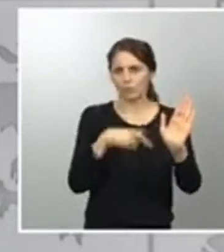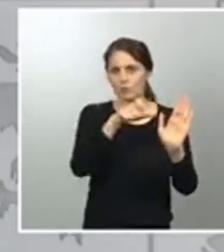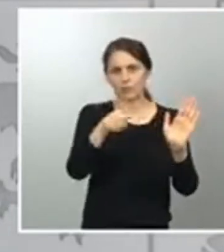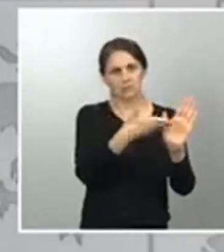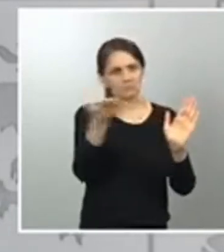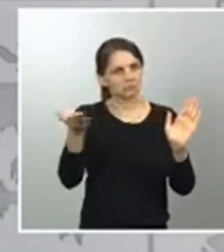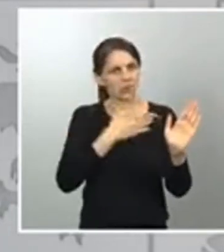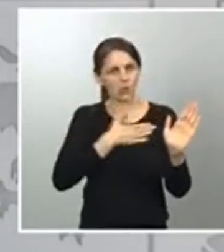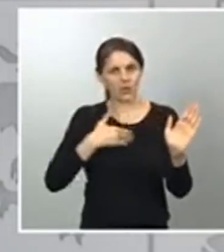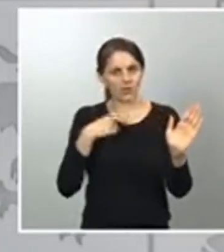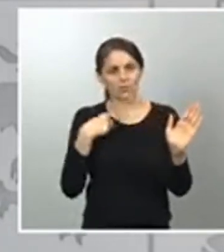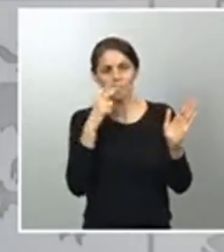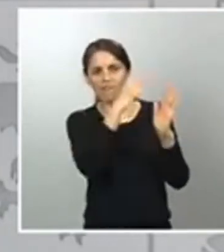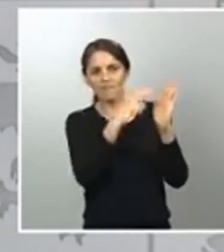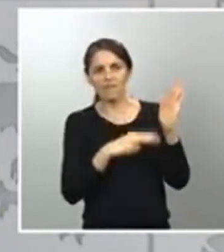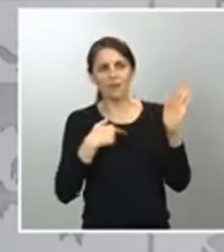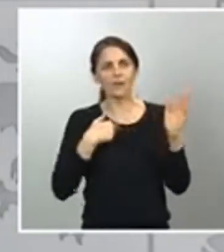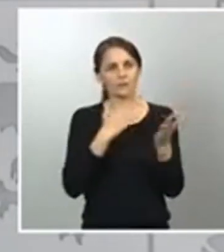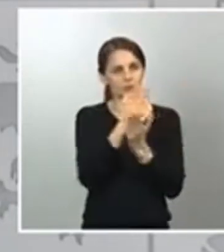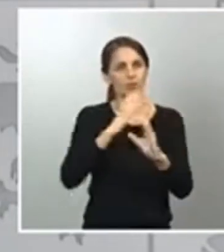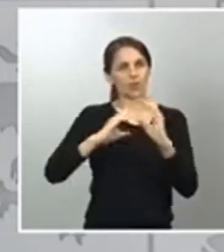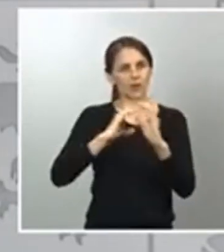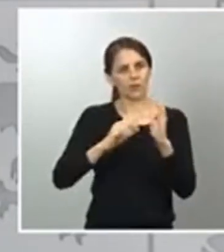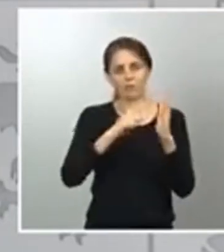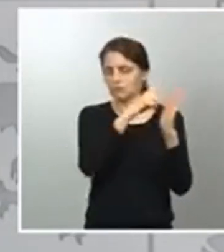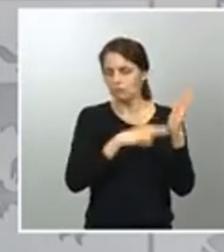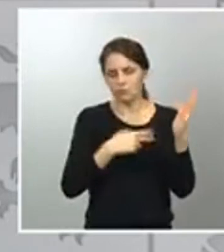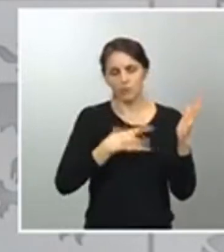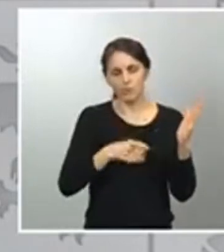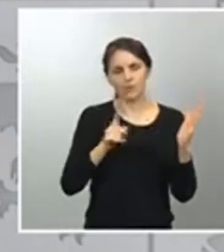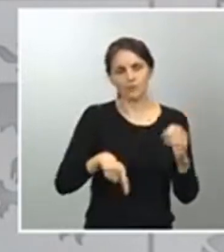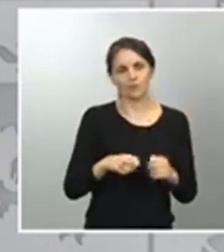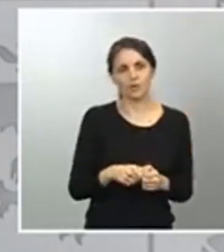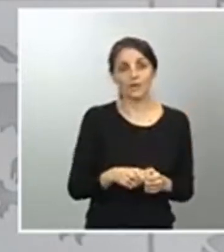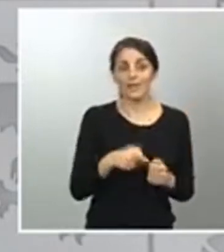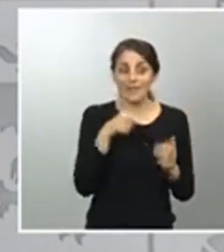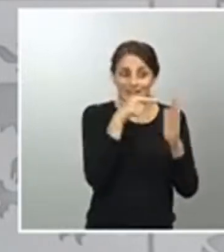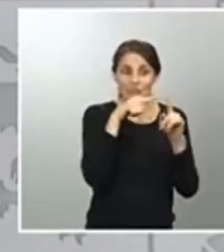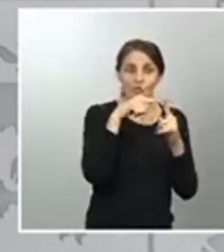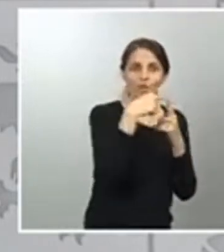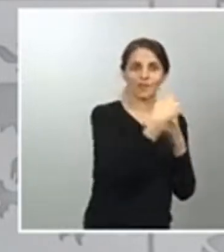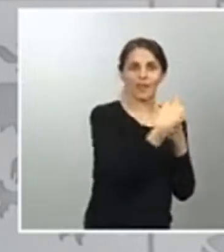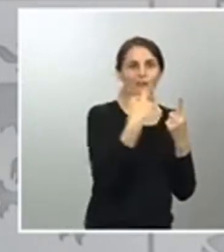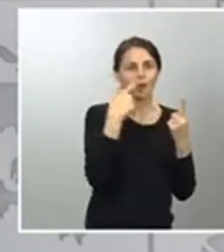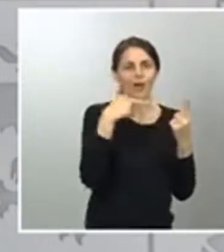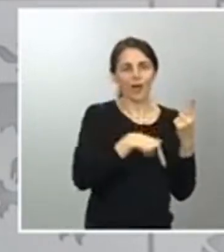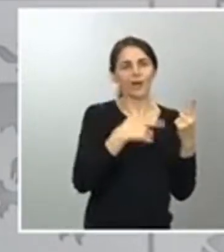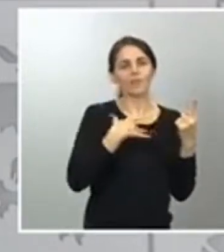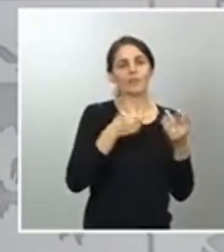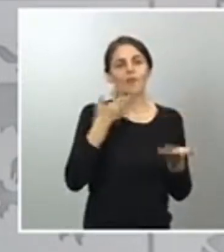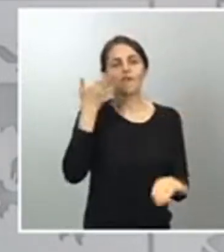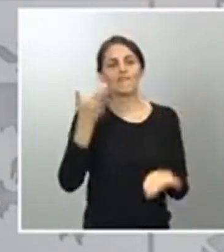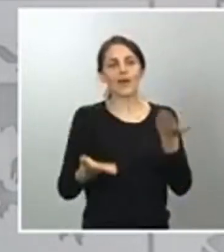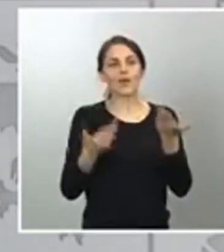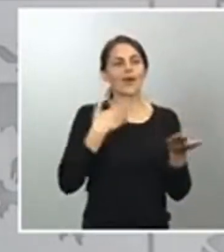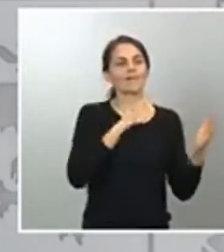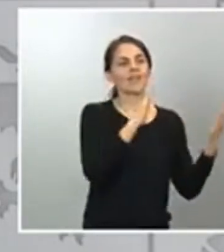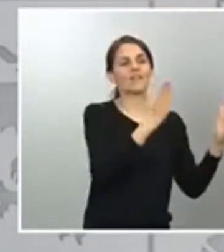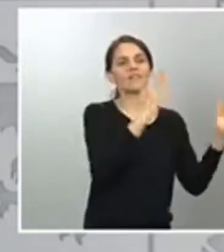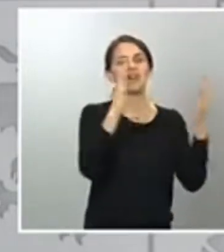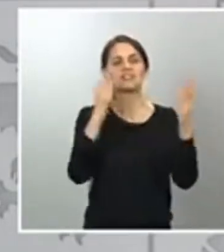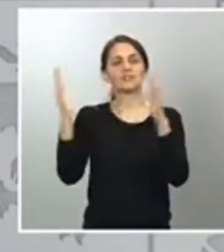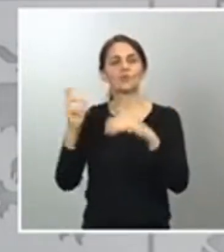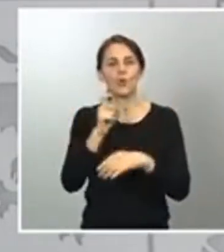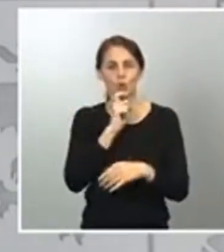que nos permitan evaluar el grado de evaluación o de evolución de la epidemia en cada uno de los territorios. Hemos